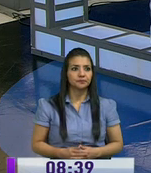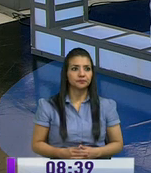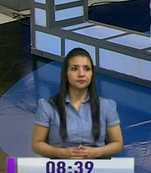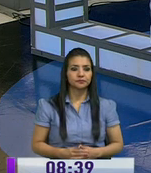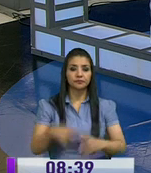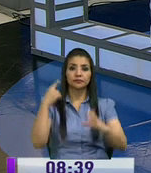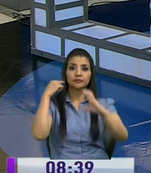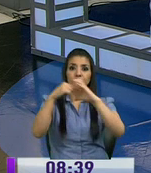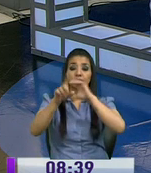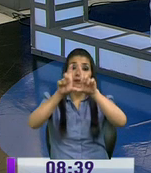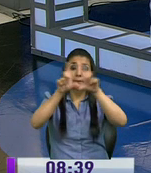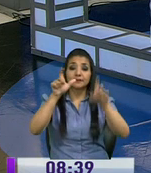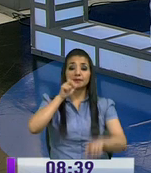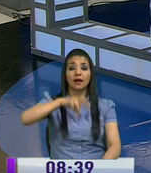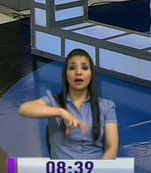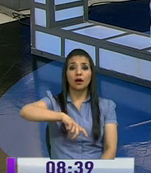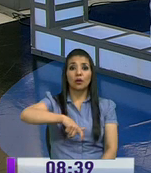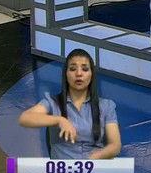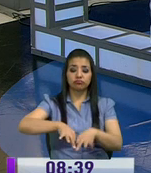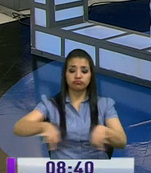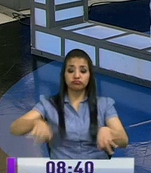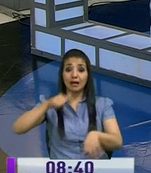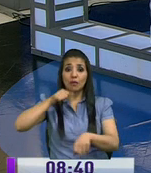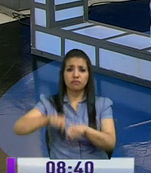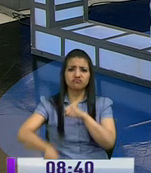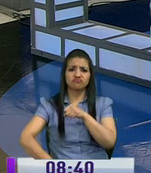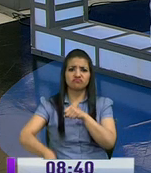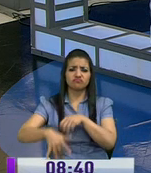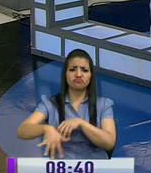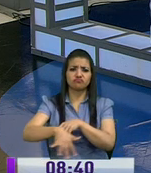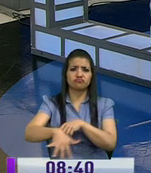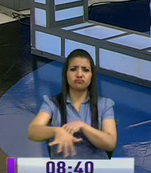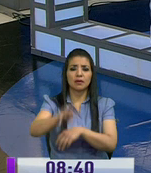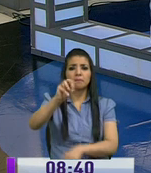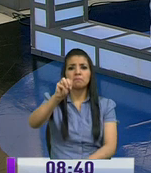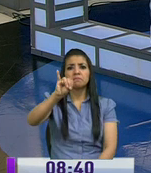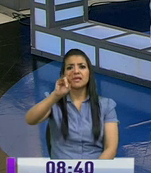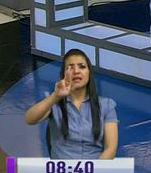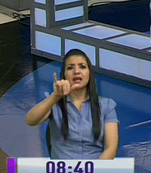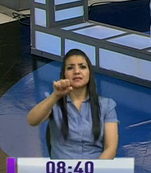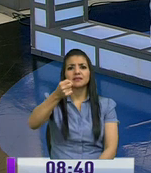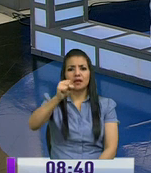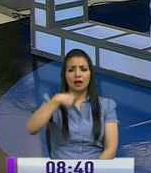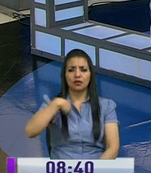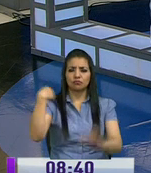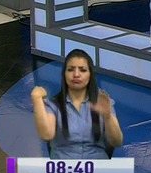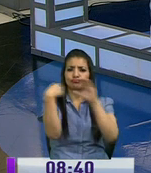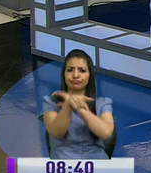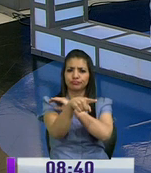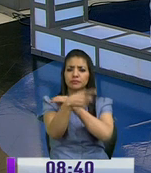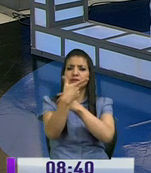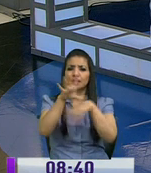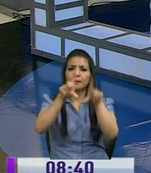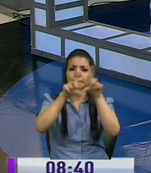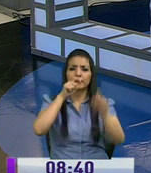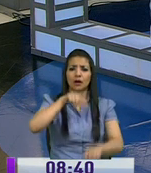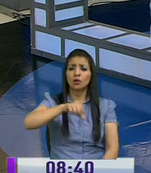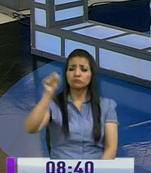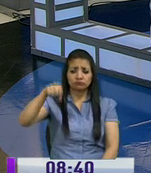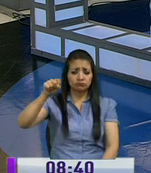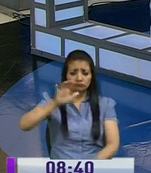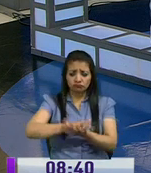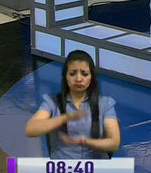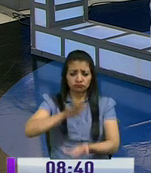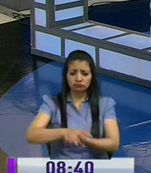empresa de agua potable y una fuga de agua ya algunos días. El sector de Mirasierra Baja, me dijeron, sí, Roberto,